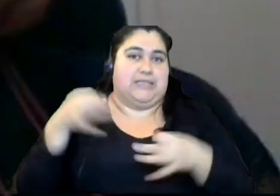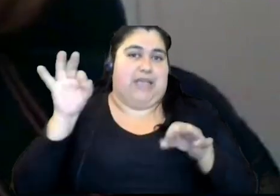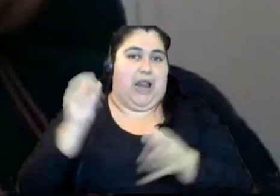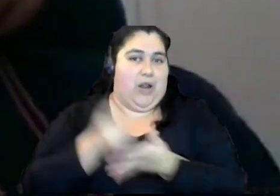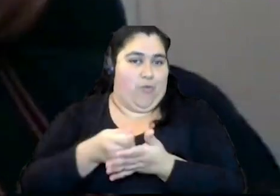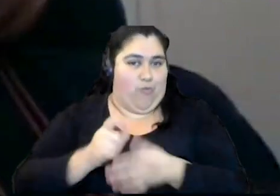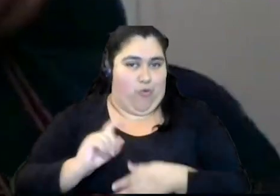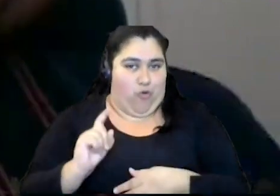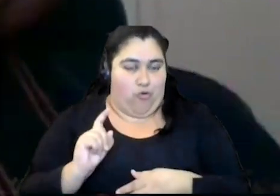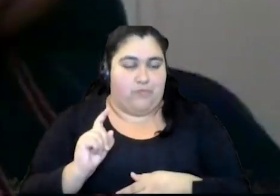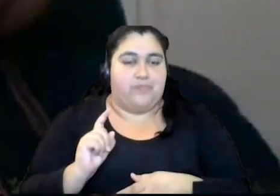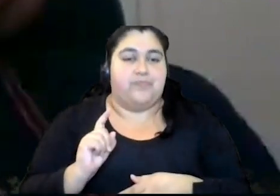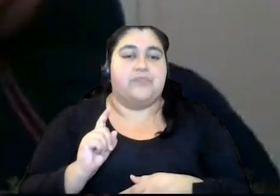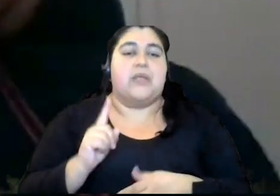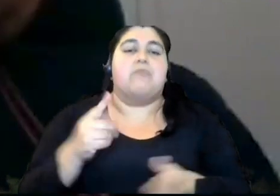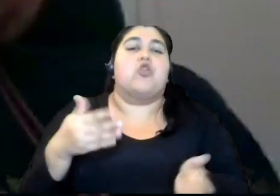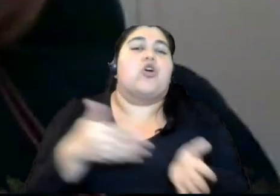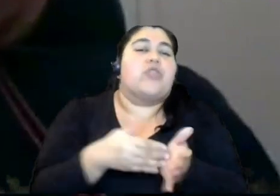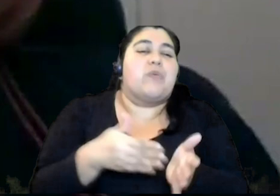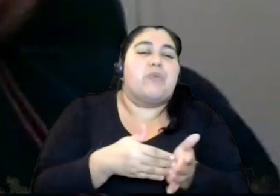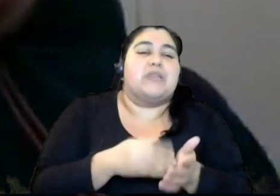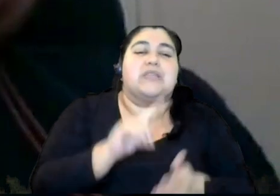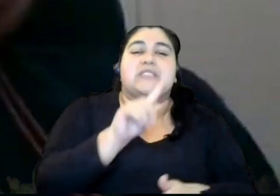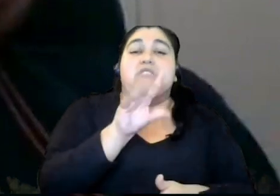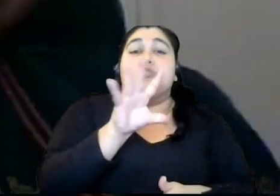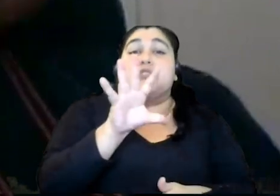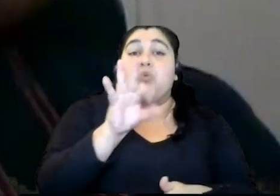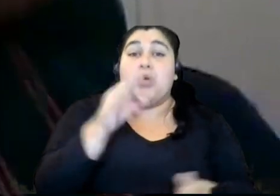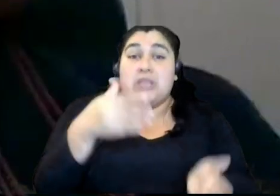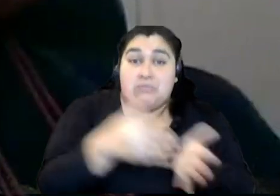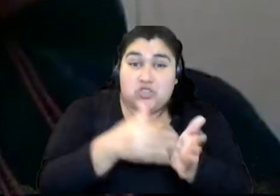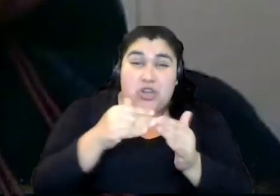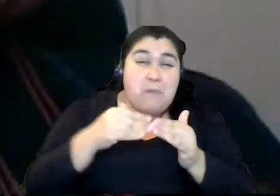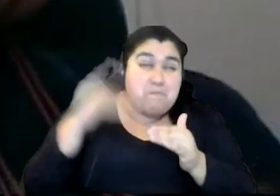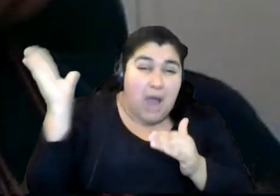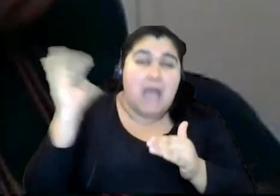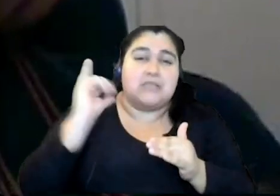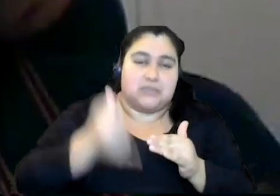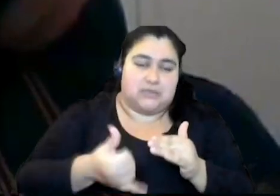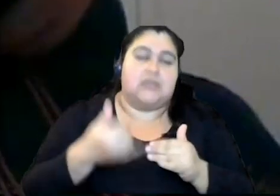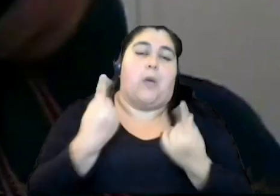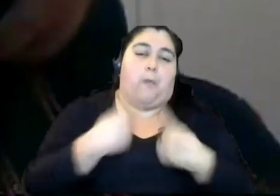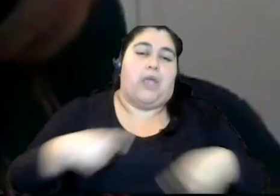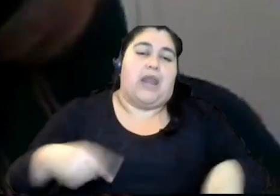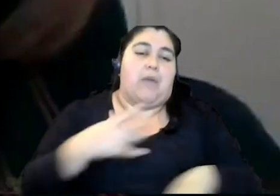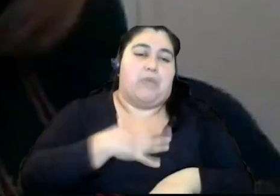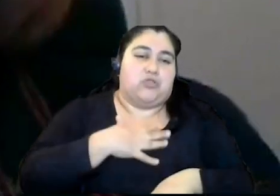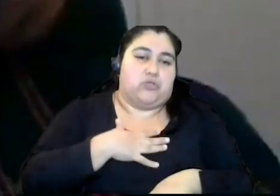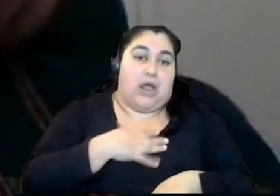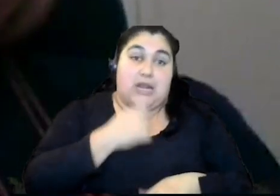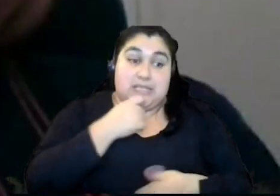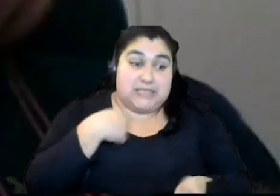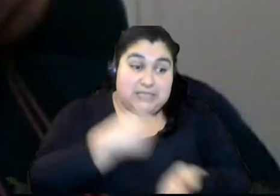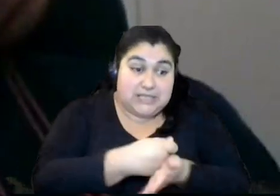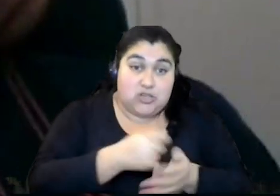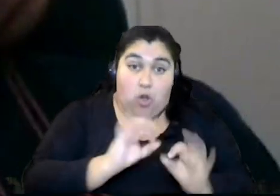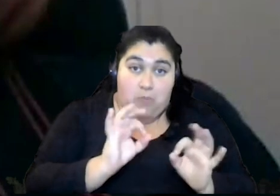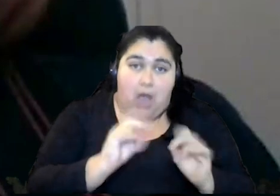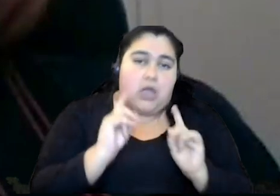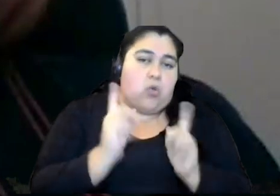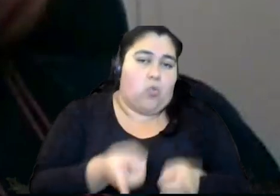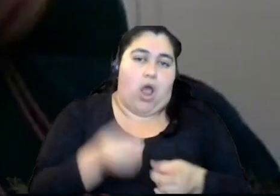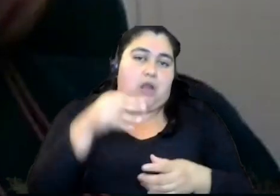obligación, salvo que superemos 150 millones y nos corresponde bienes personales aunque no paguemos.